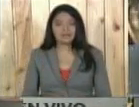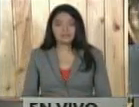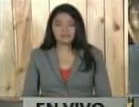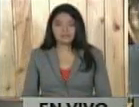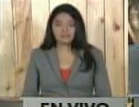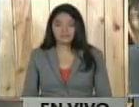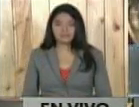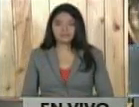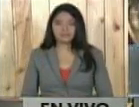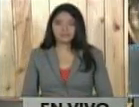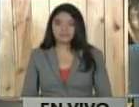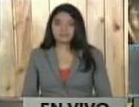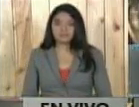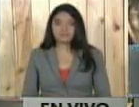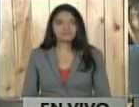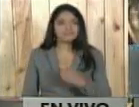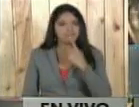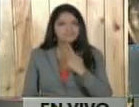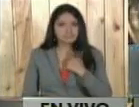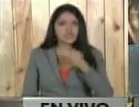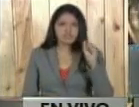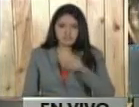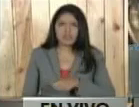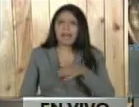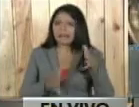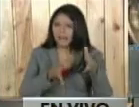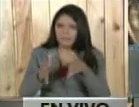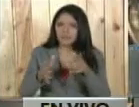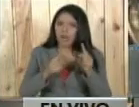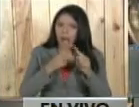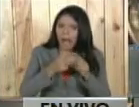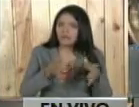que, digamos, nos dice que es el camino, pues, motivante.